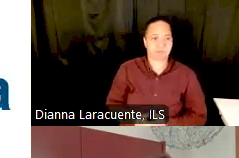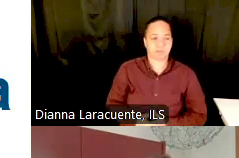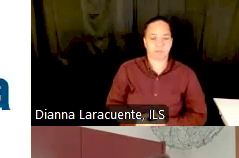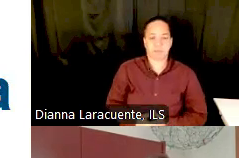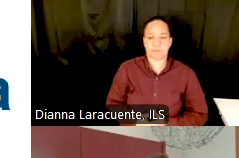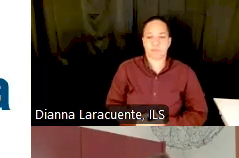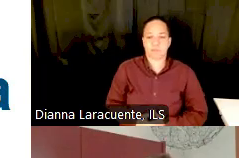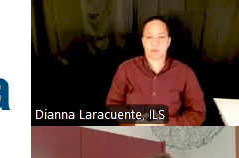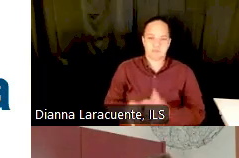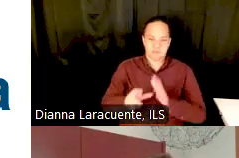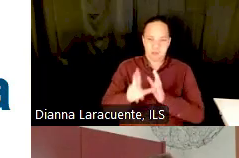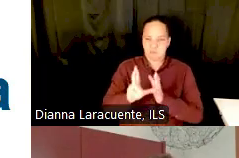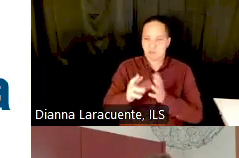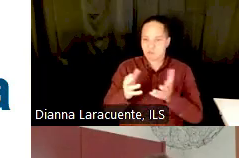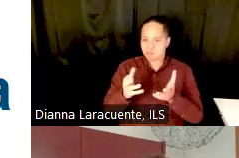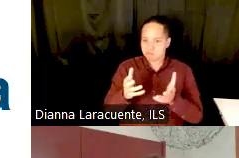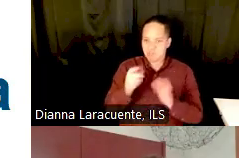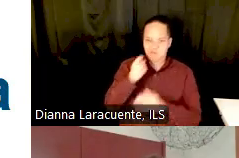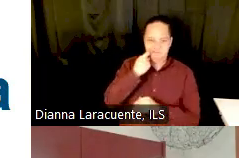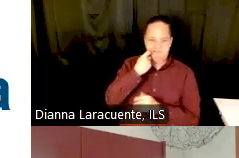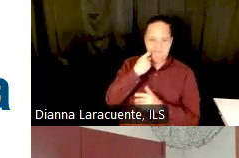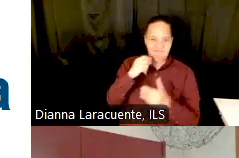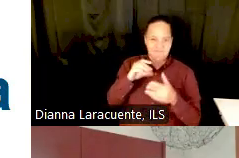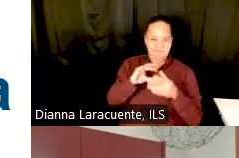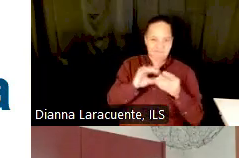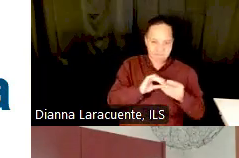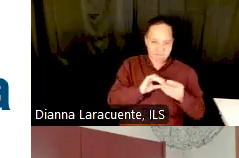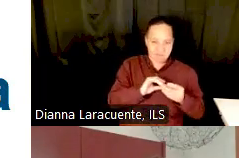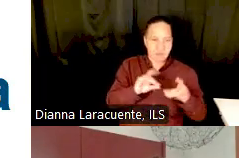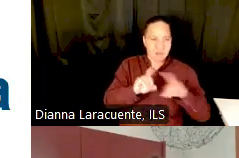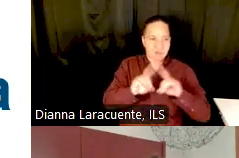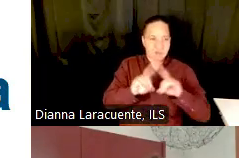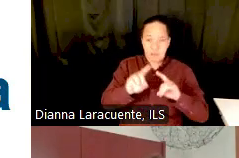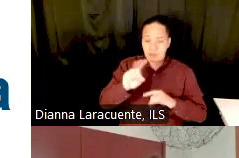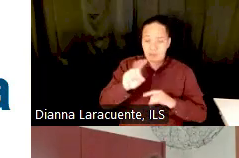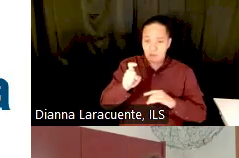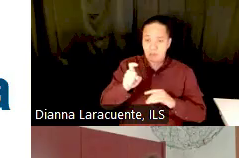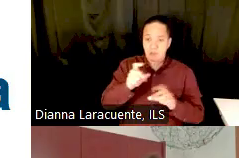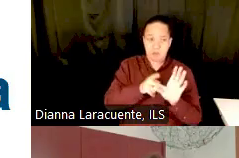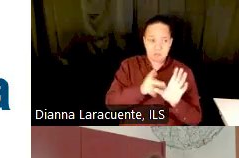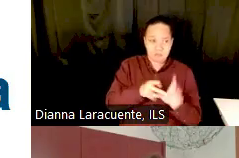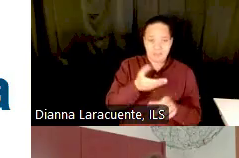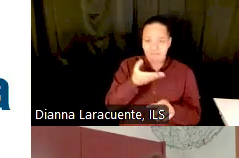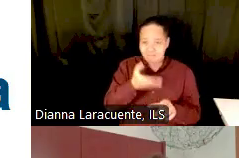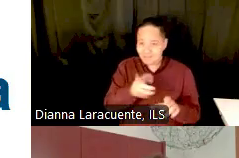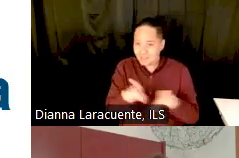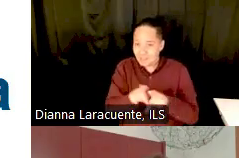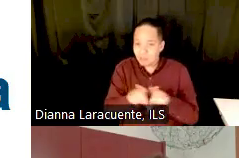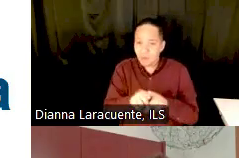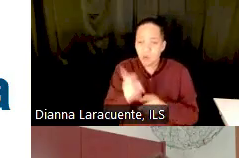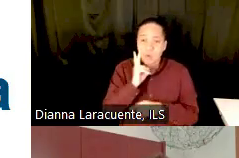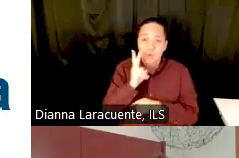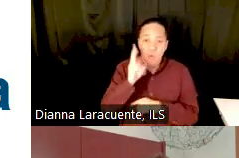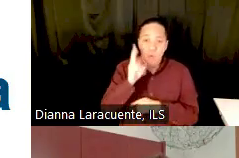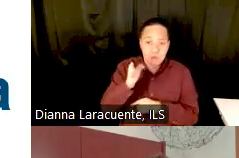es un repaso de lo que ya dijimos ahorita. Están las diferentes condiciones psiquiátricas más frecuentes, que esto también lo vamos a ver en